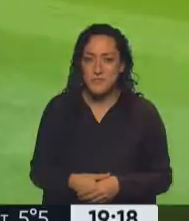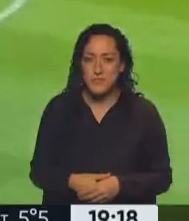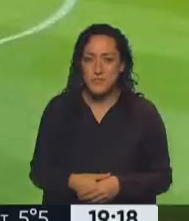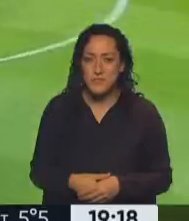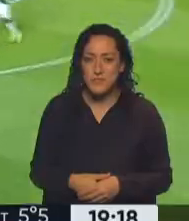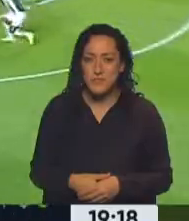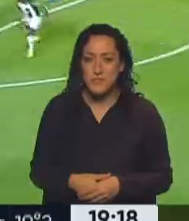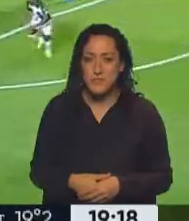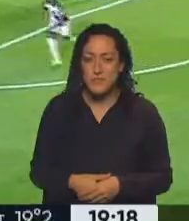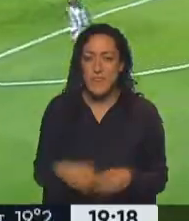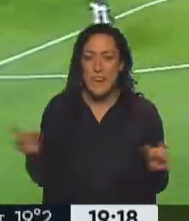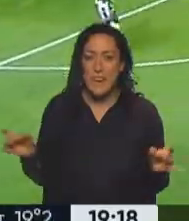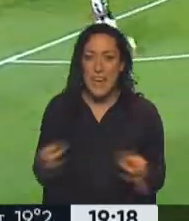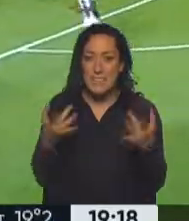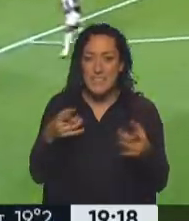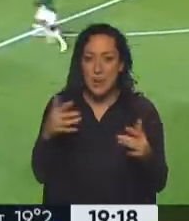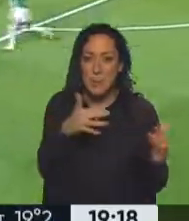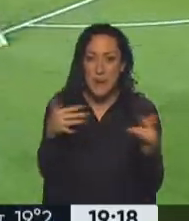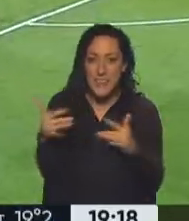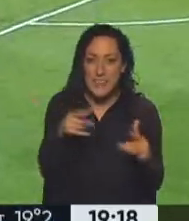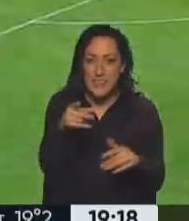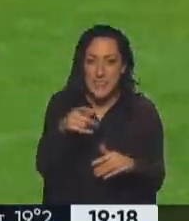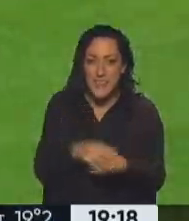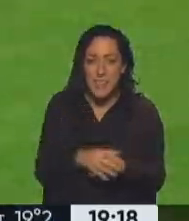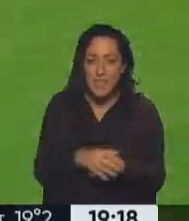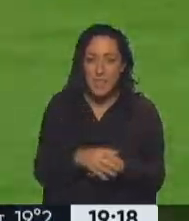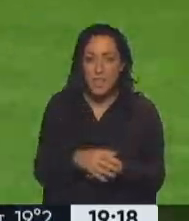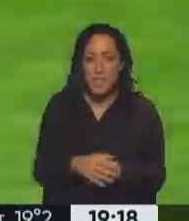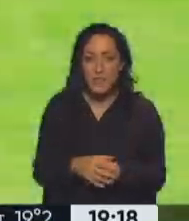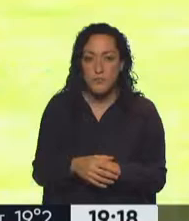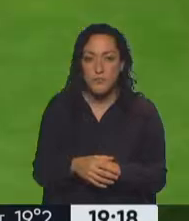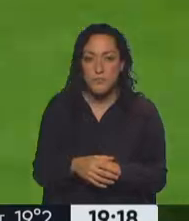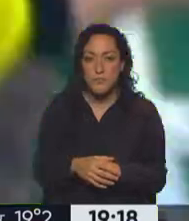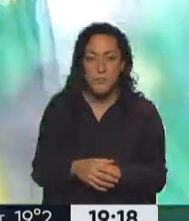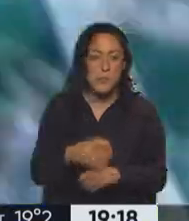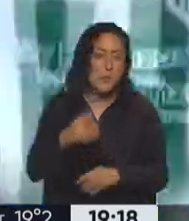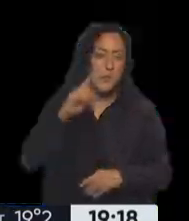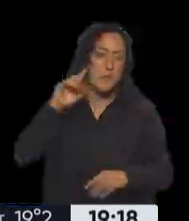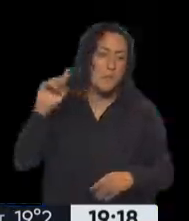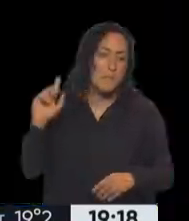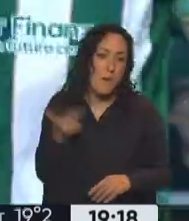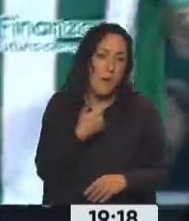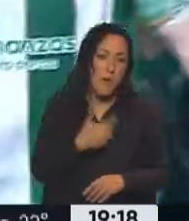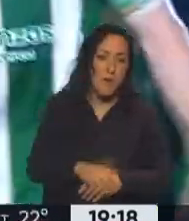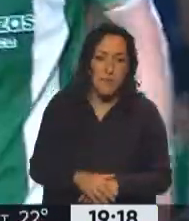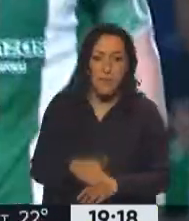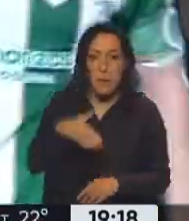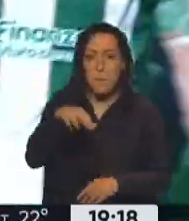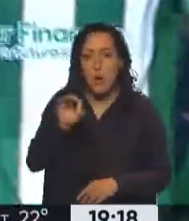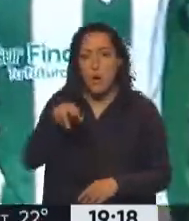muchísimo, ¿eh? En el clásico, así abajo, tapado. Impresionante, ¿eh? Lo de Monetti.